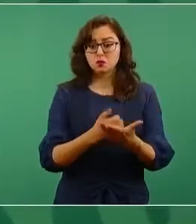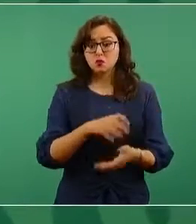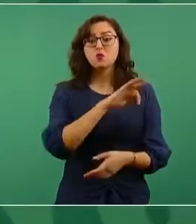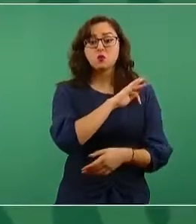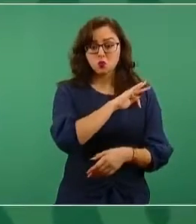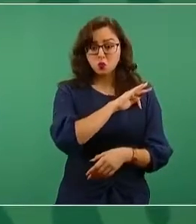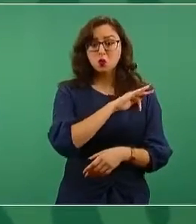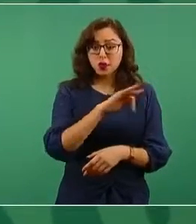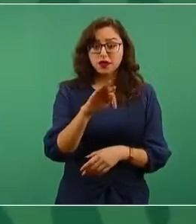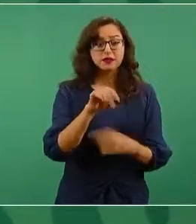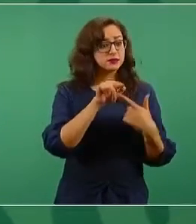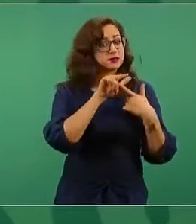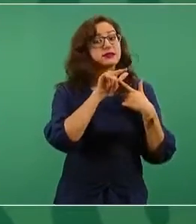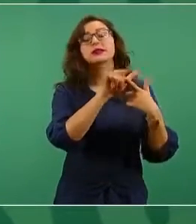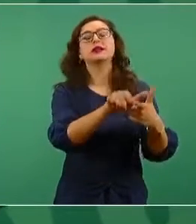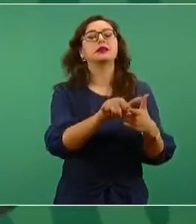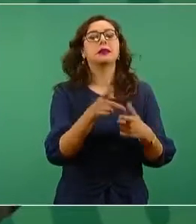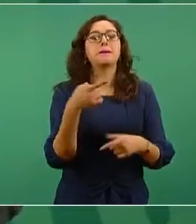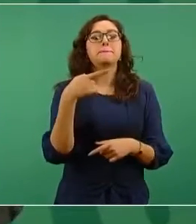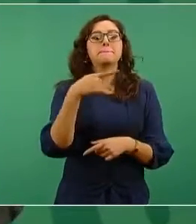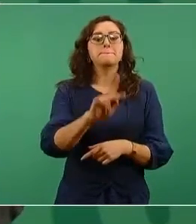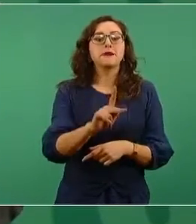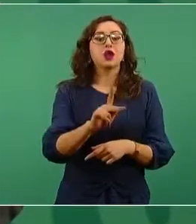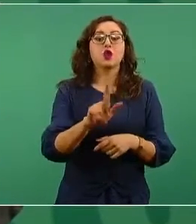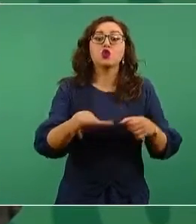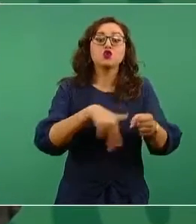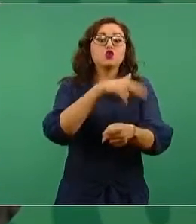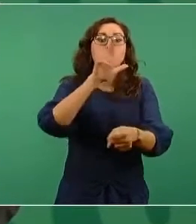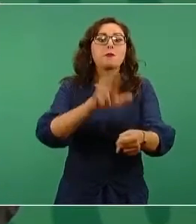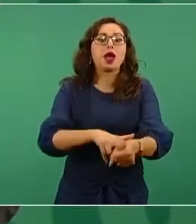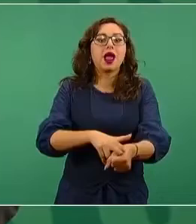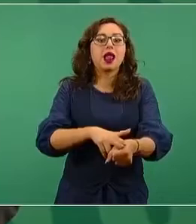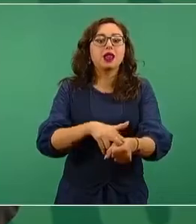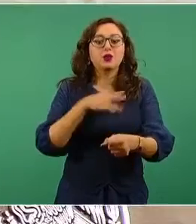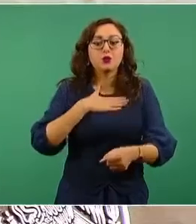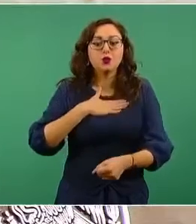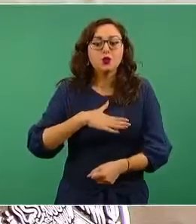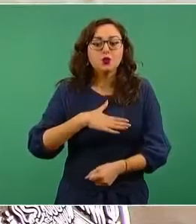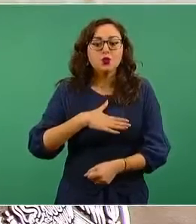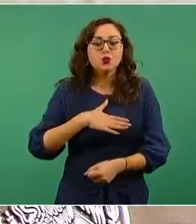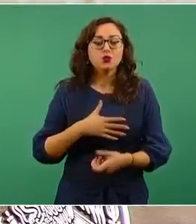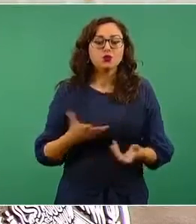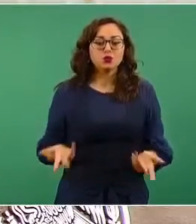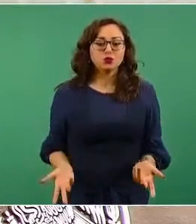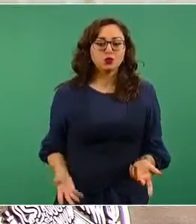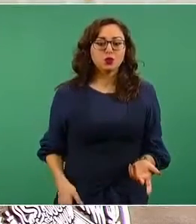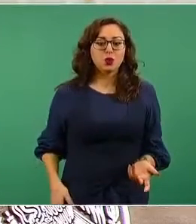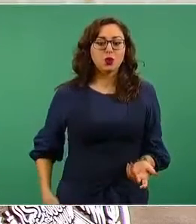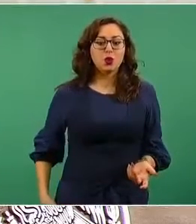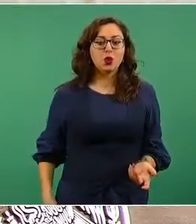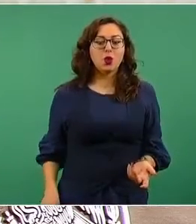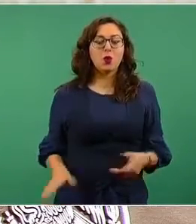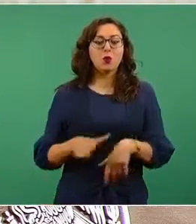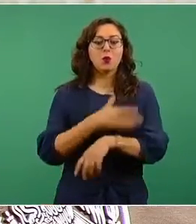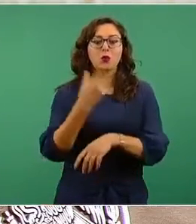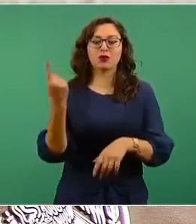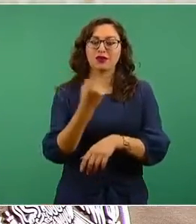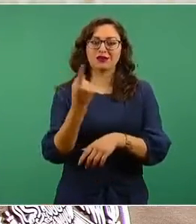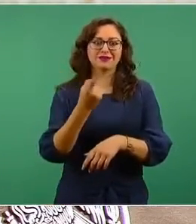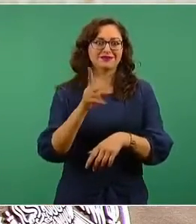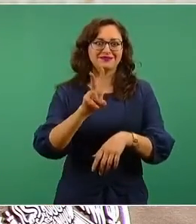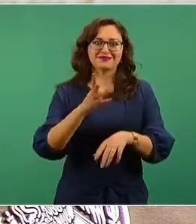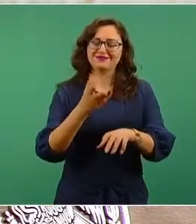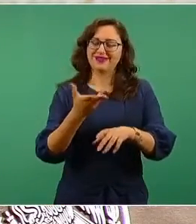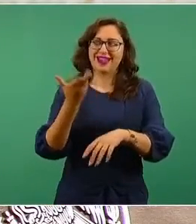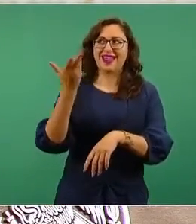pero en situaciones de normalidad. Es que era excesivo.